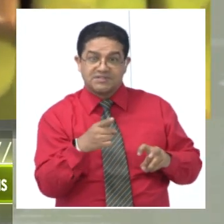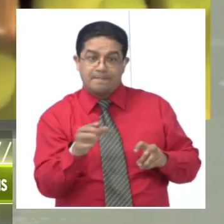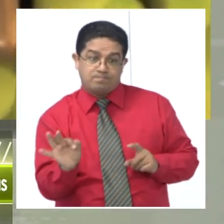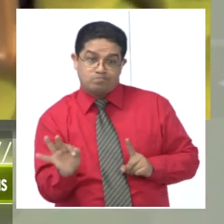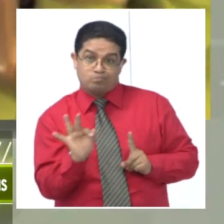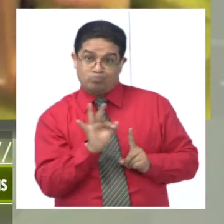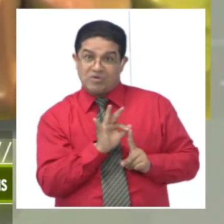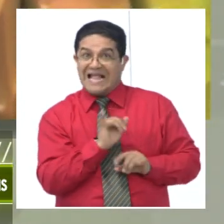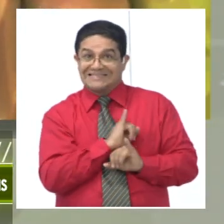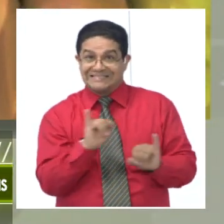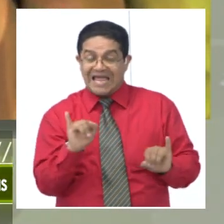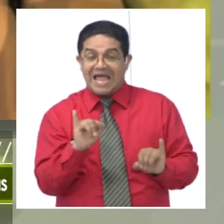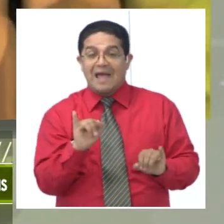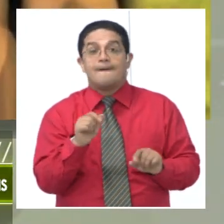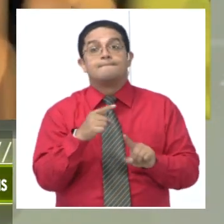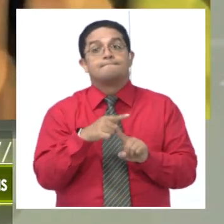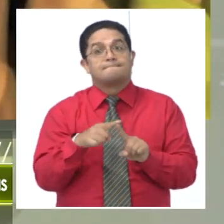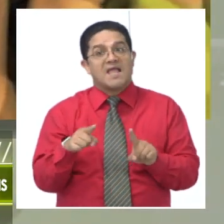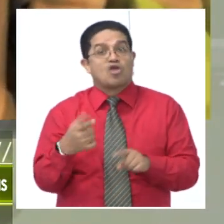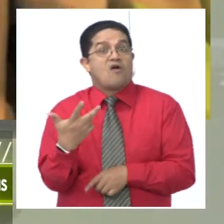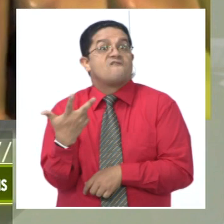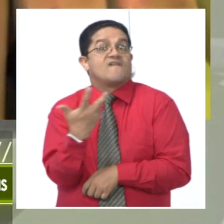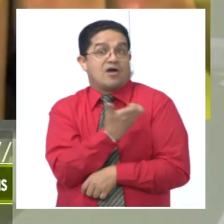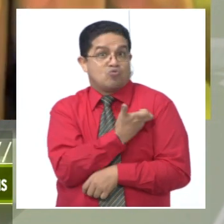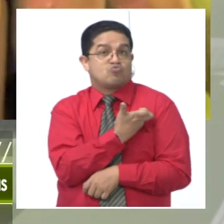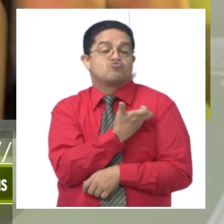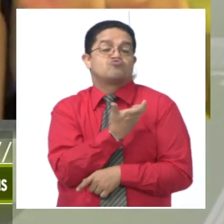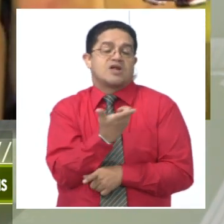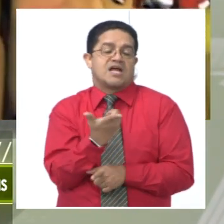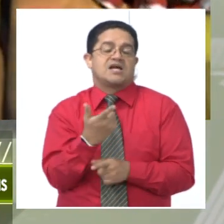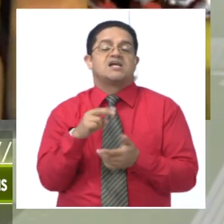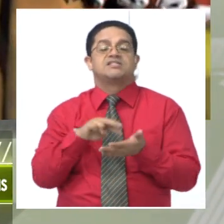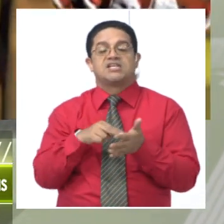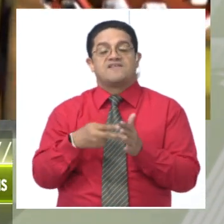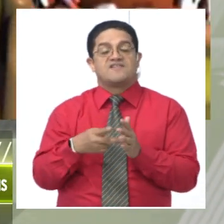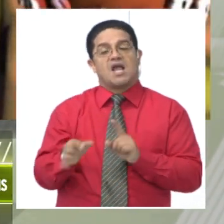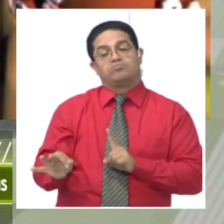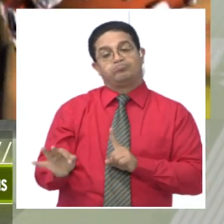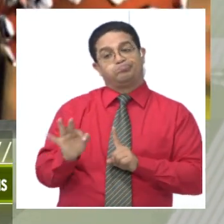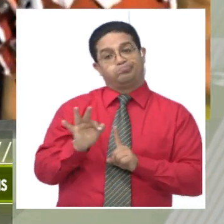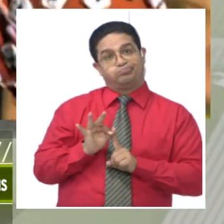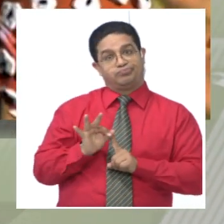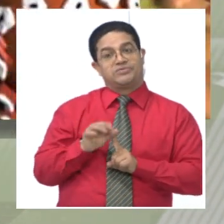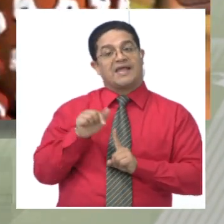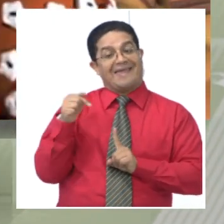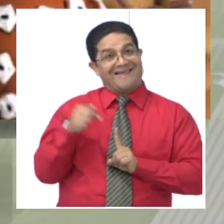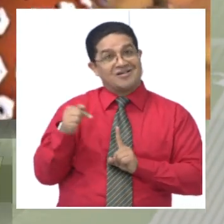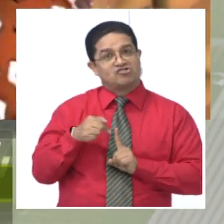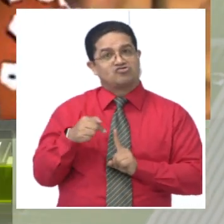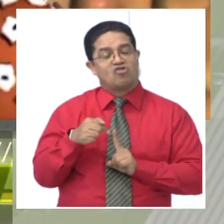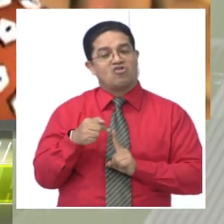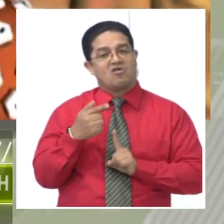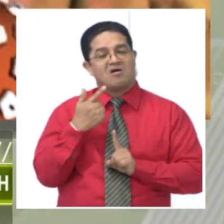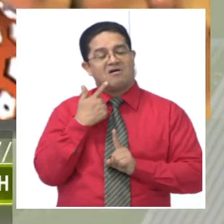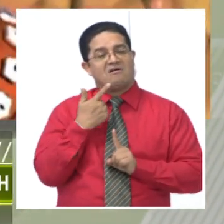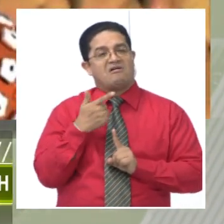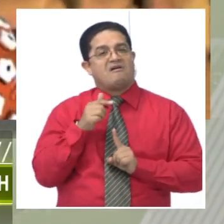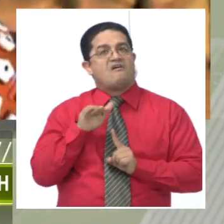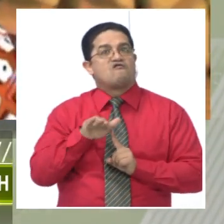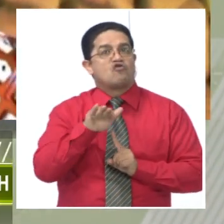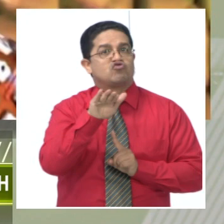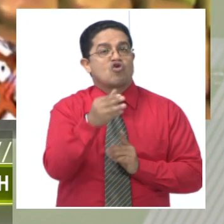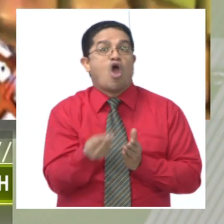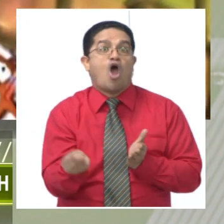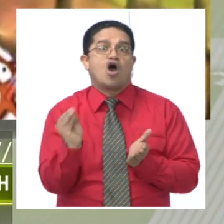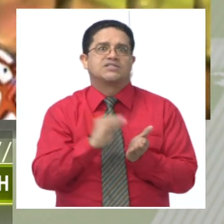ayuda a distanciar cualquier recurrencia, es decir, que la lesión que tuve en algún momento por VPH, esa lesión se repita en el tiempo, e